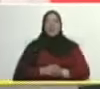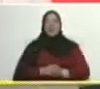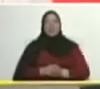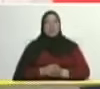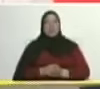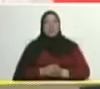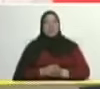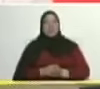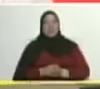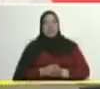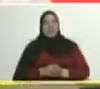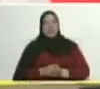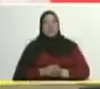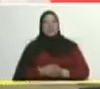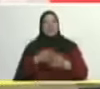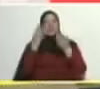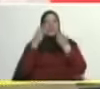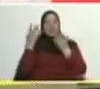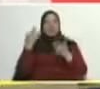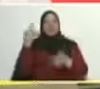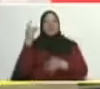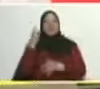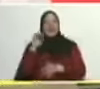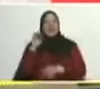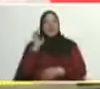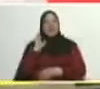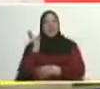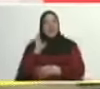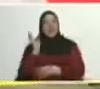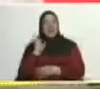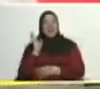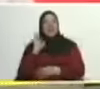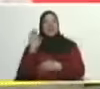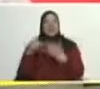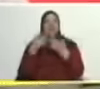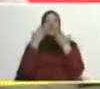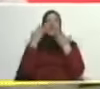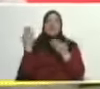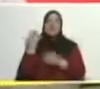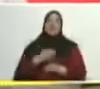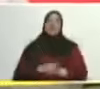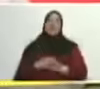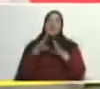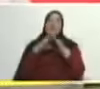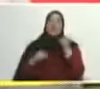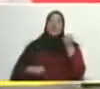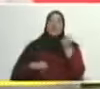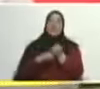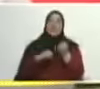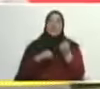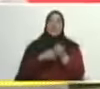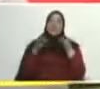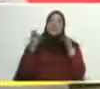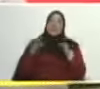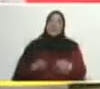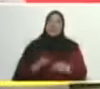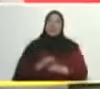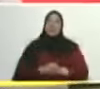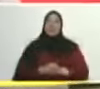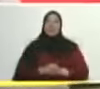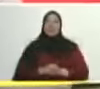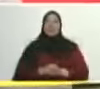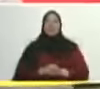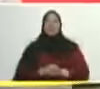El pueblo cubano merece vivir en paz y en igualdad de condiciones, demostrar todo lo que seríamos capaces de avanzar y